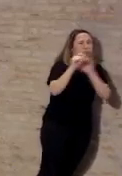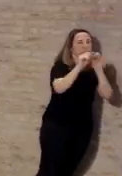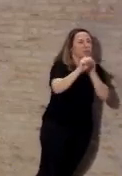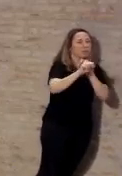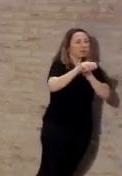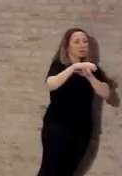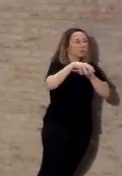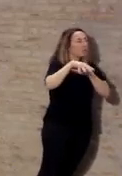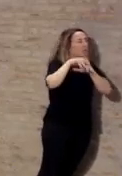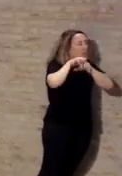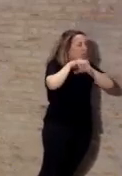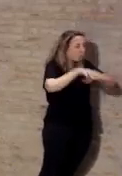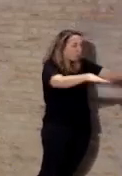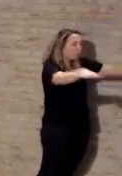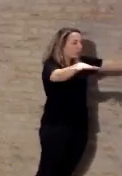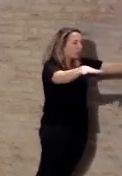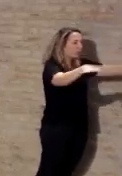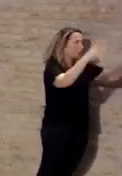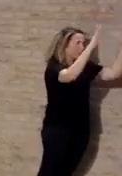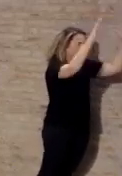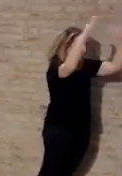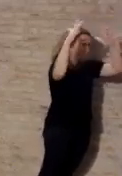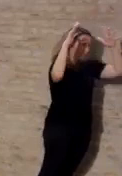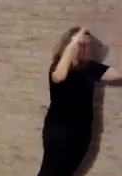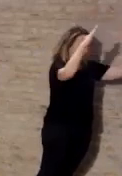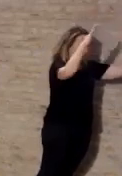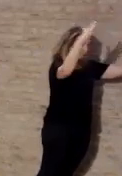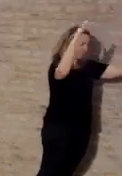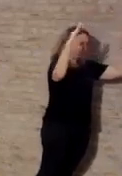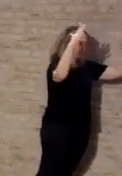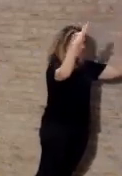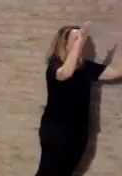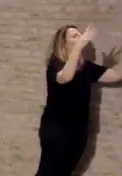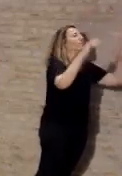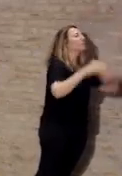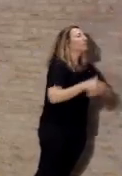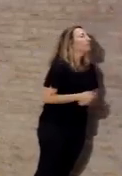termine acá aplauso las